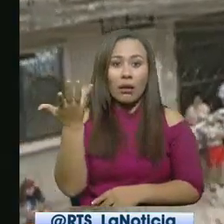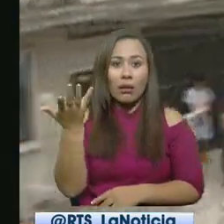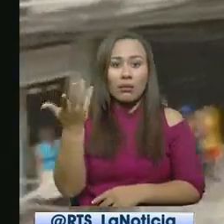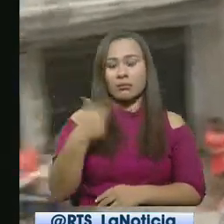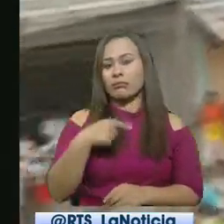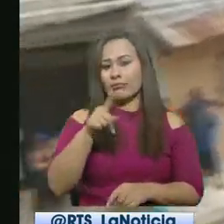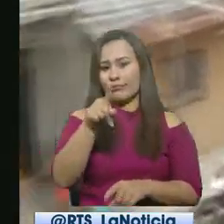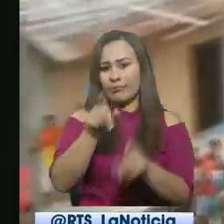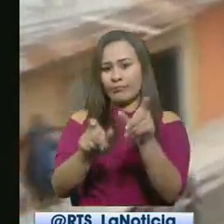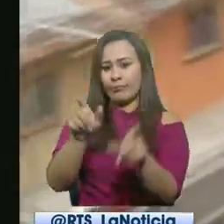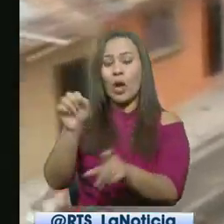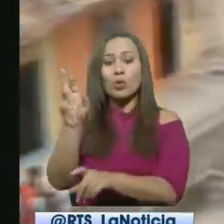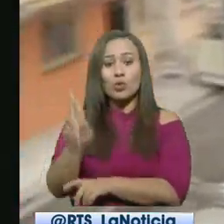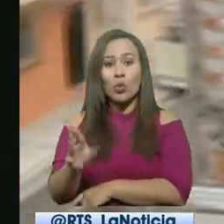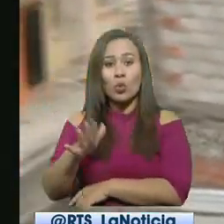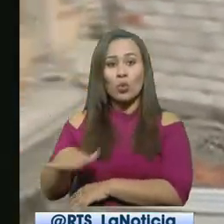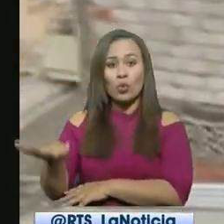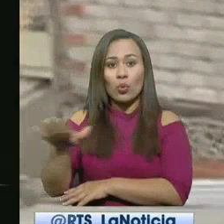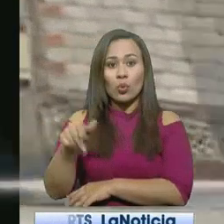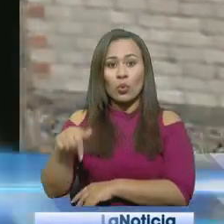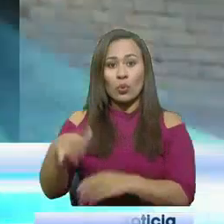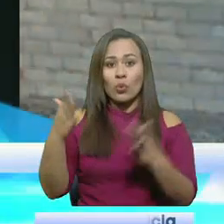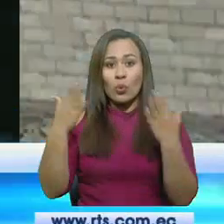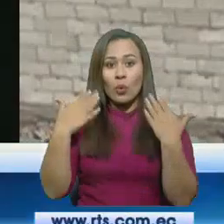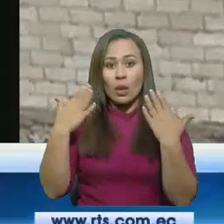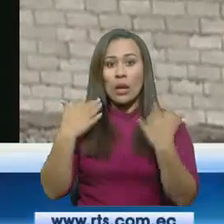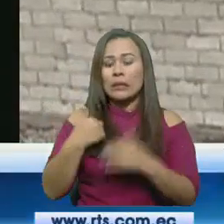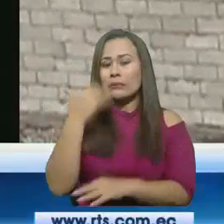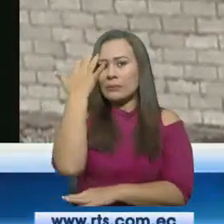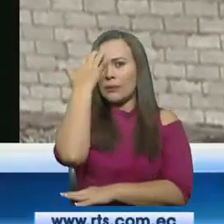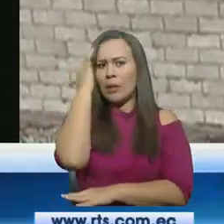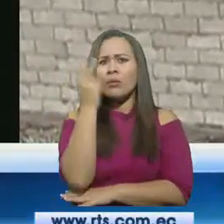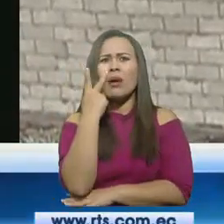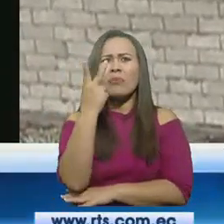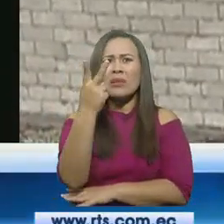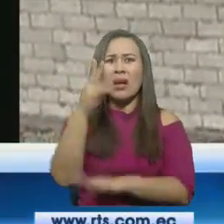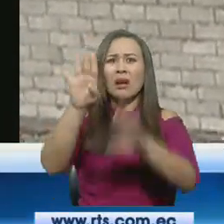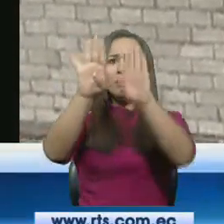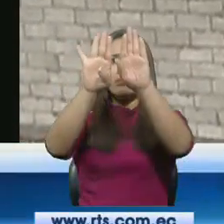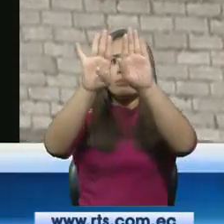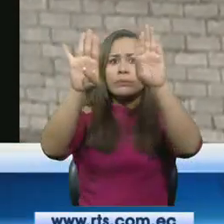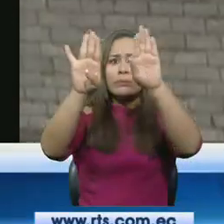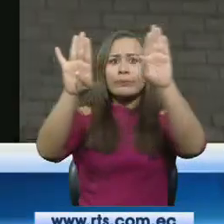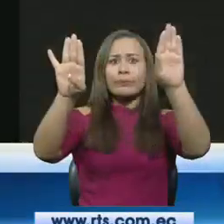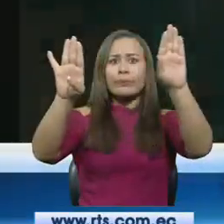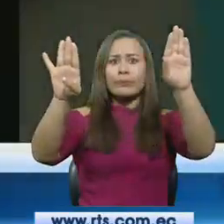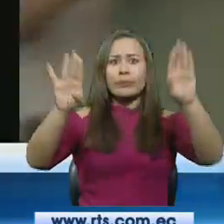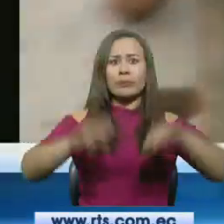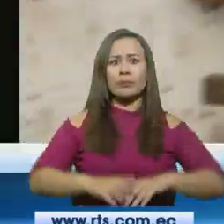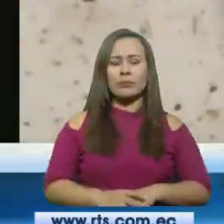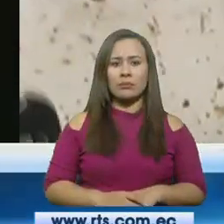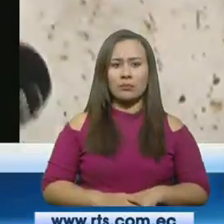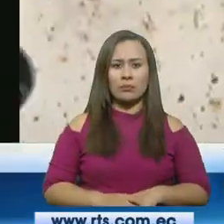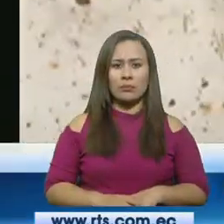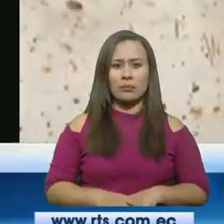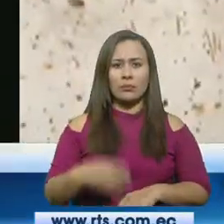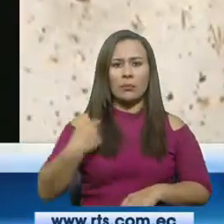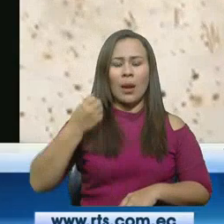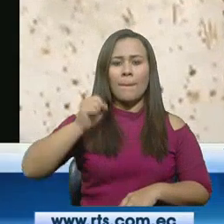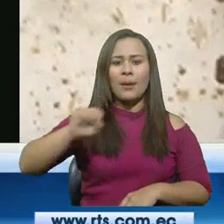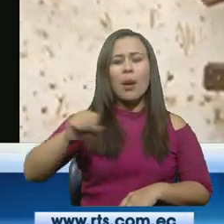sector suroeste de Guayaquil ven con asombro cómo la pared sigue cediendo.